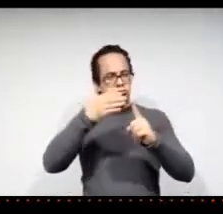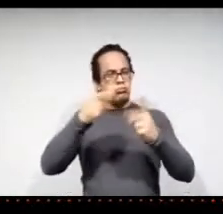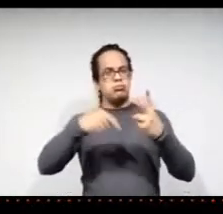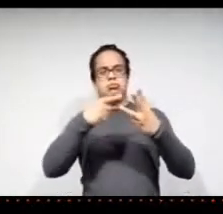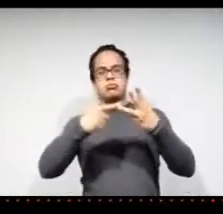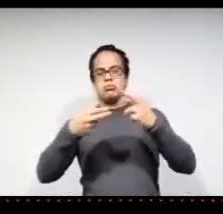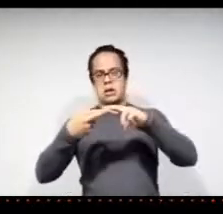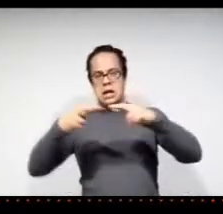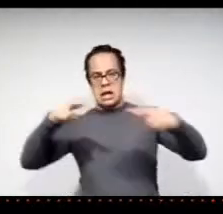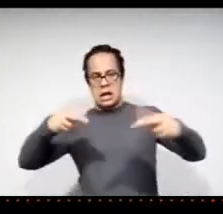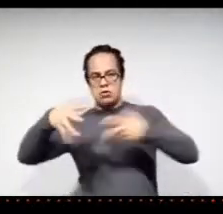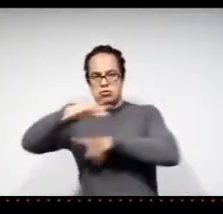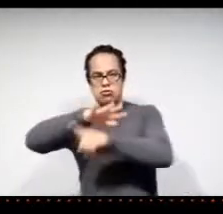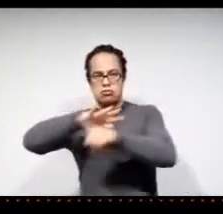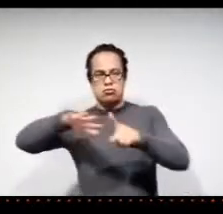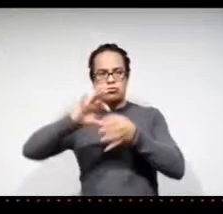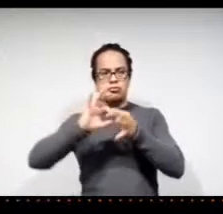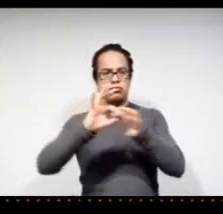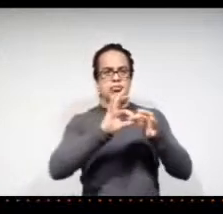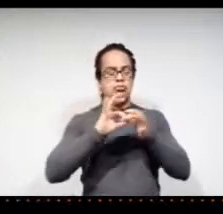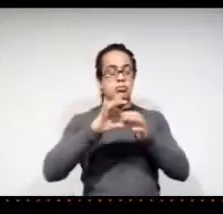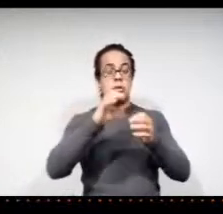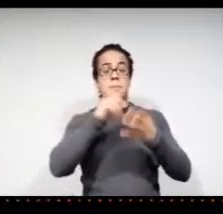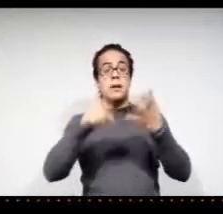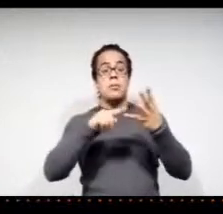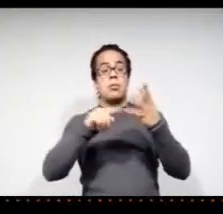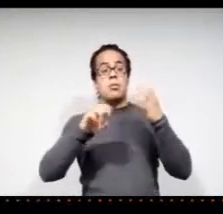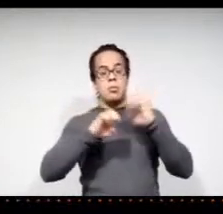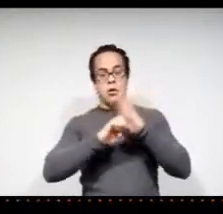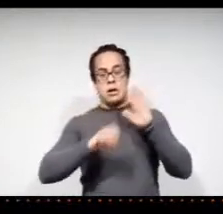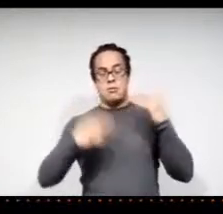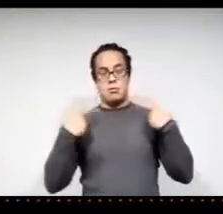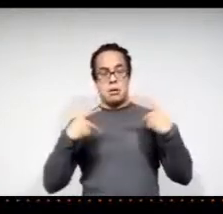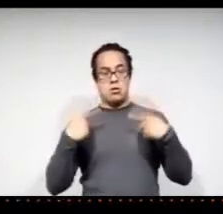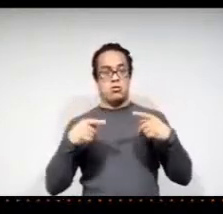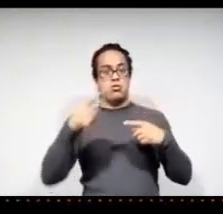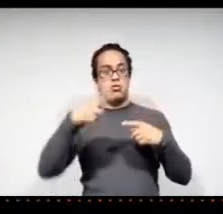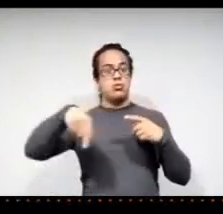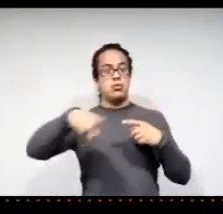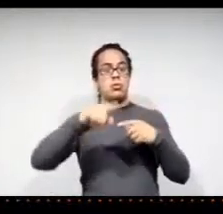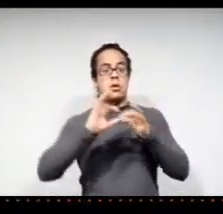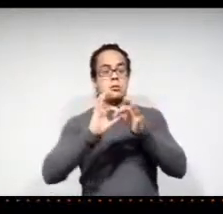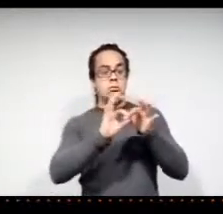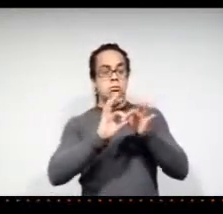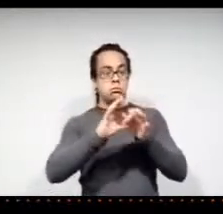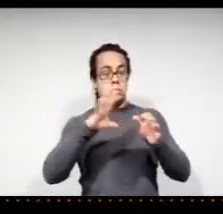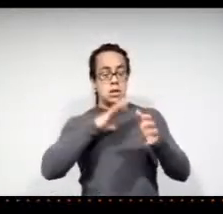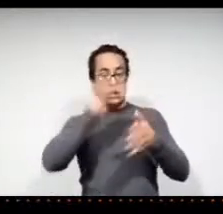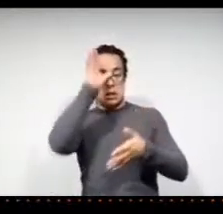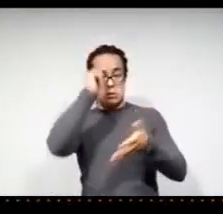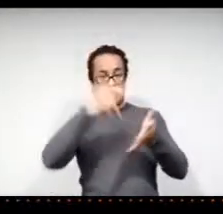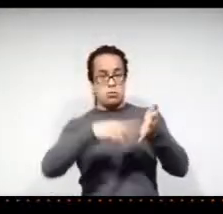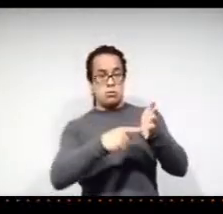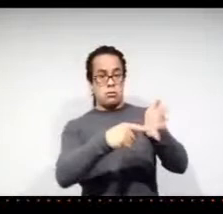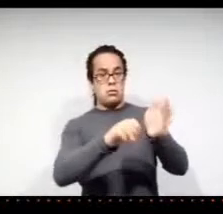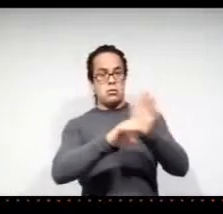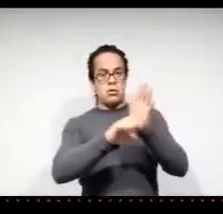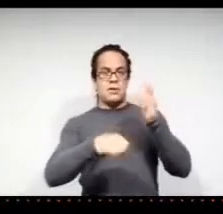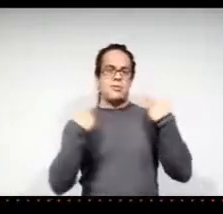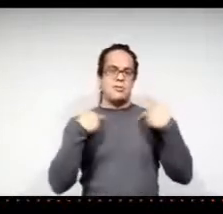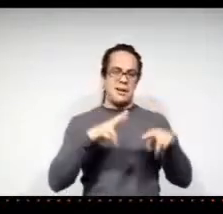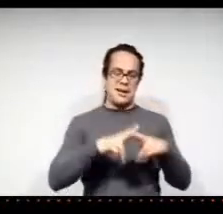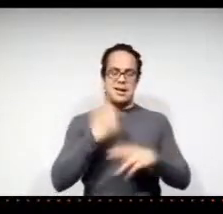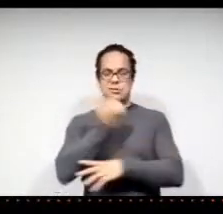entornos y cómo también las figuras internas que sustentan el contrato pedagógico, estamos hablando de docentes,